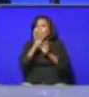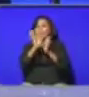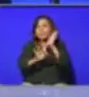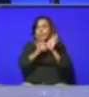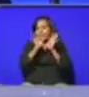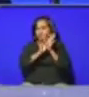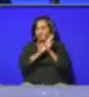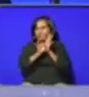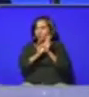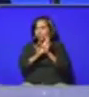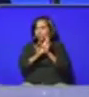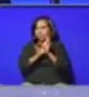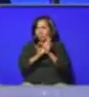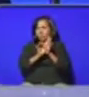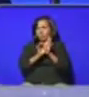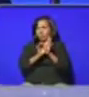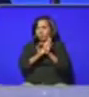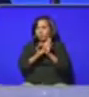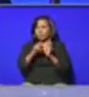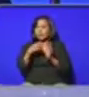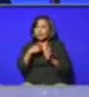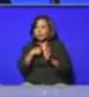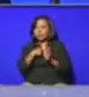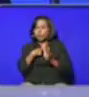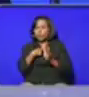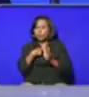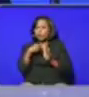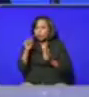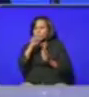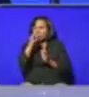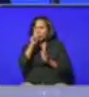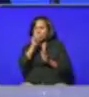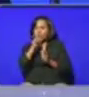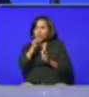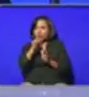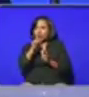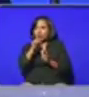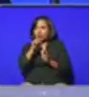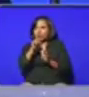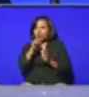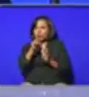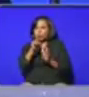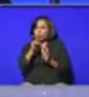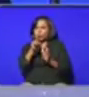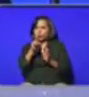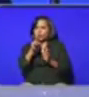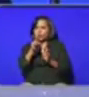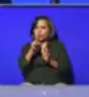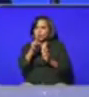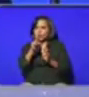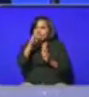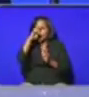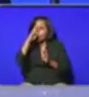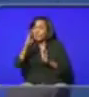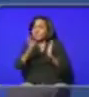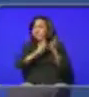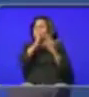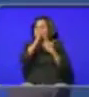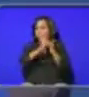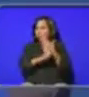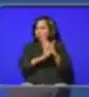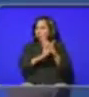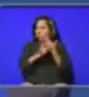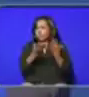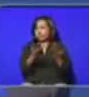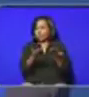Yo, yendo un poquito en la línea de la pregunta de Enrique, pregunto, sin demeritar el proyecto, sin demeritar lo que busca hacer por